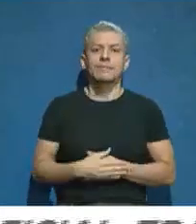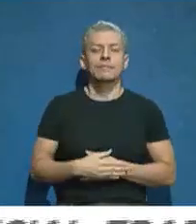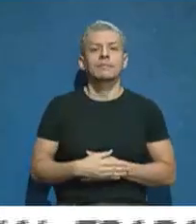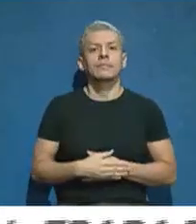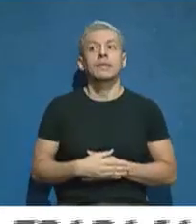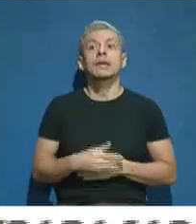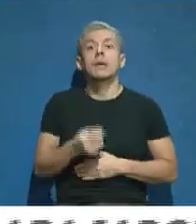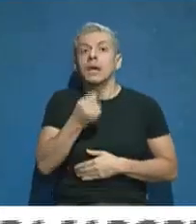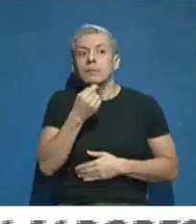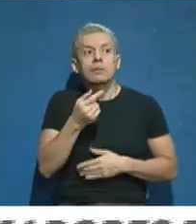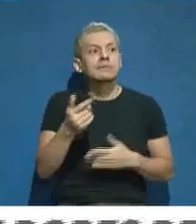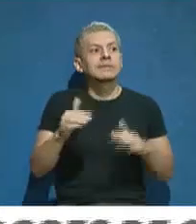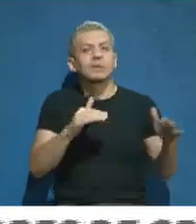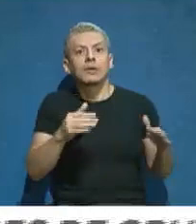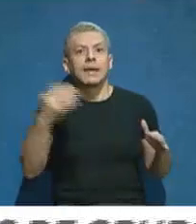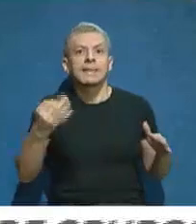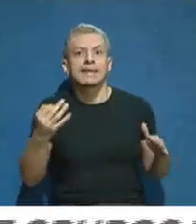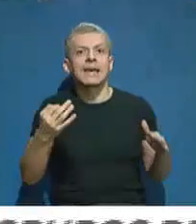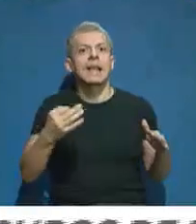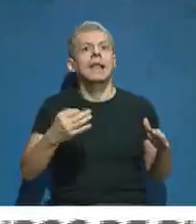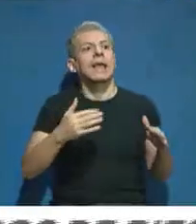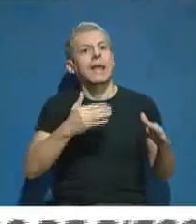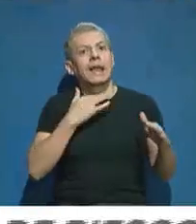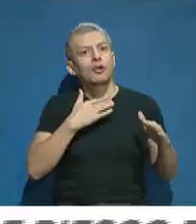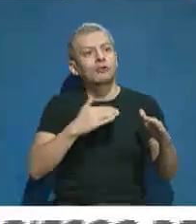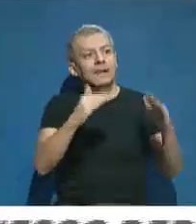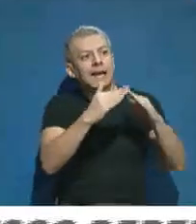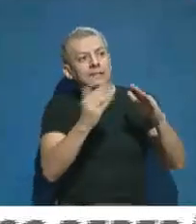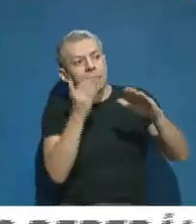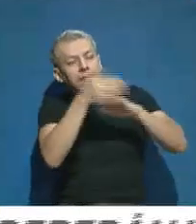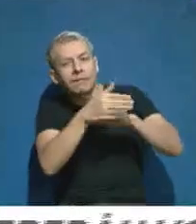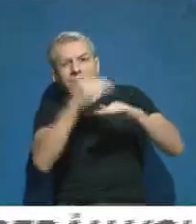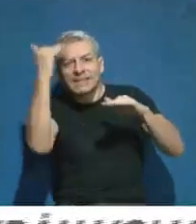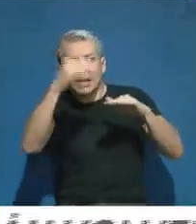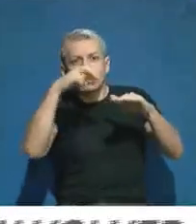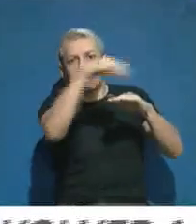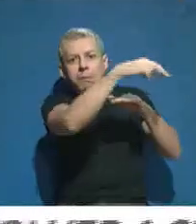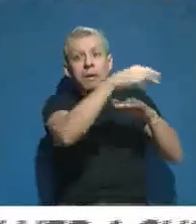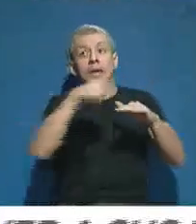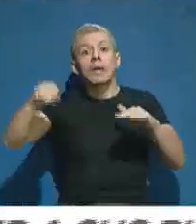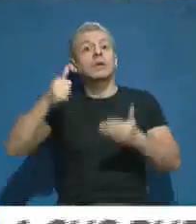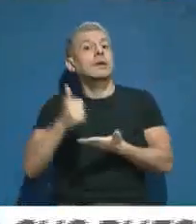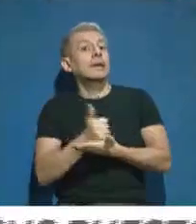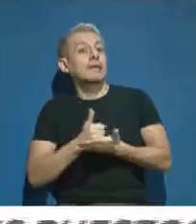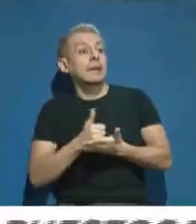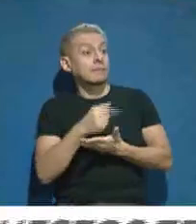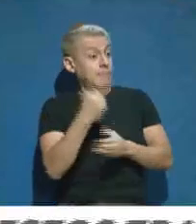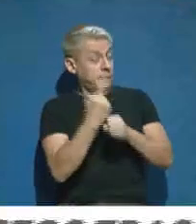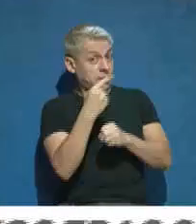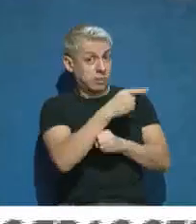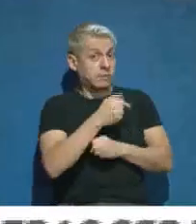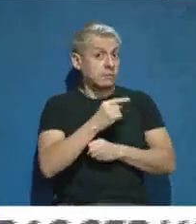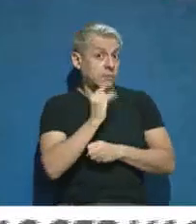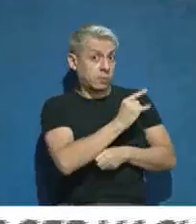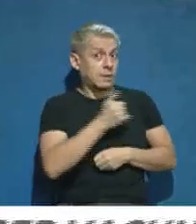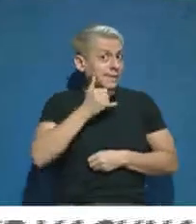para una situación como esta, para dar con algún sujeto que esté escapando por los techos, ellos van a esperar en la puerta que usted se comunique al 911 y